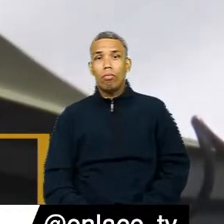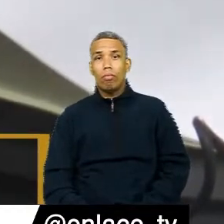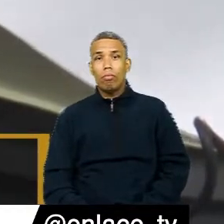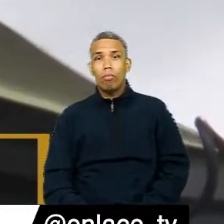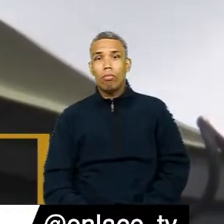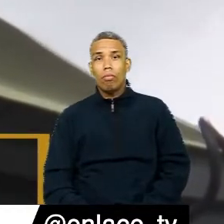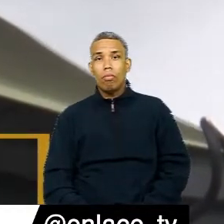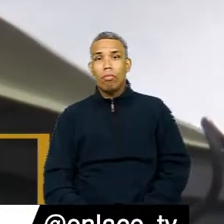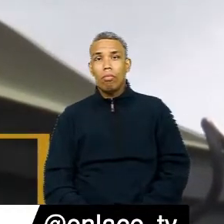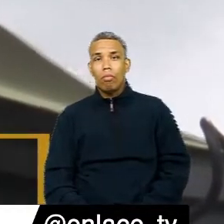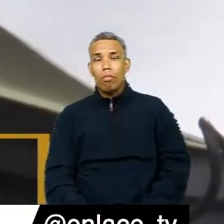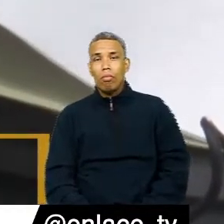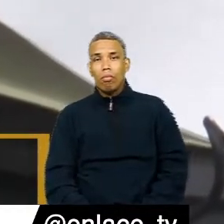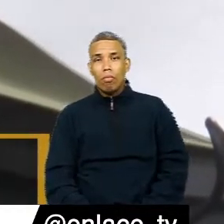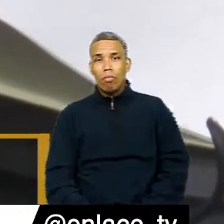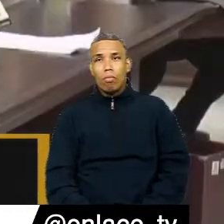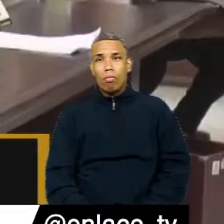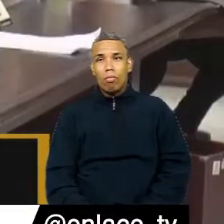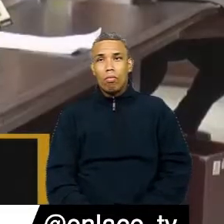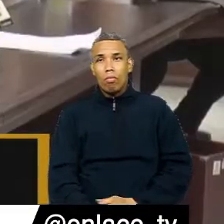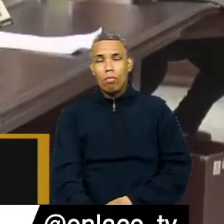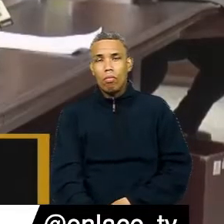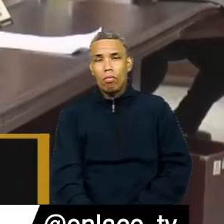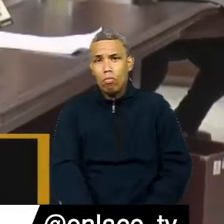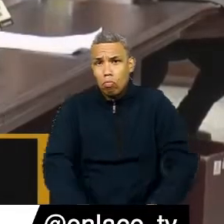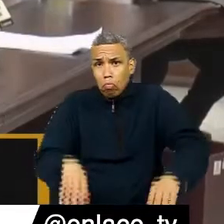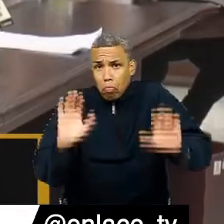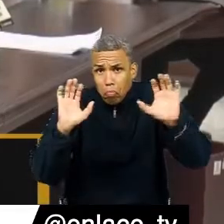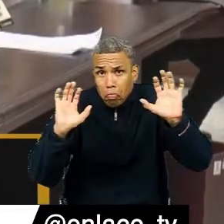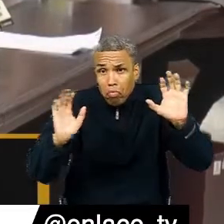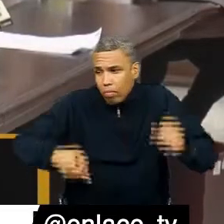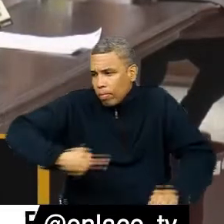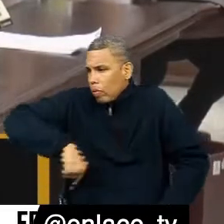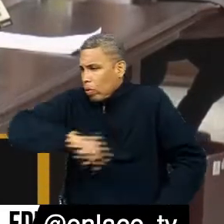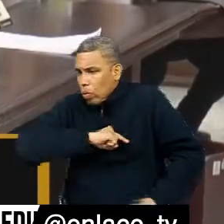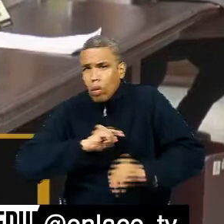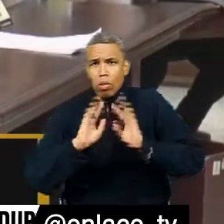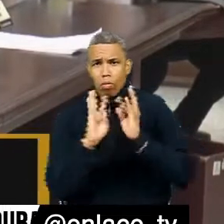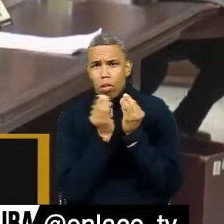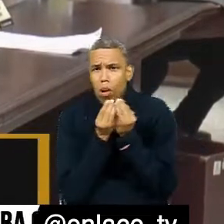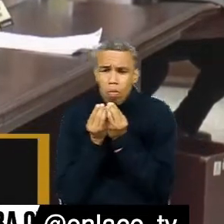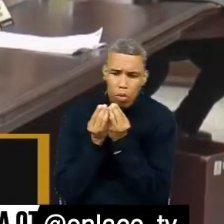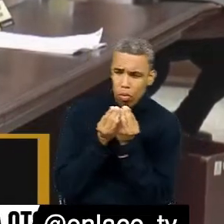Estamos en la mejor disposición, estamos trabajando en pro de Barranca Bermeja, sí estamos